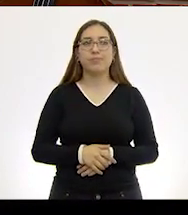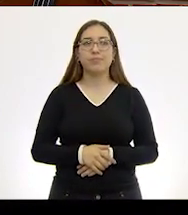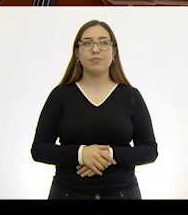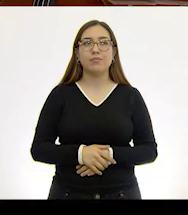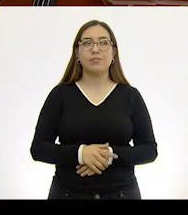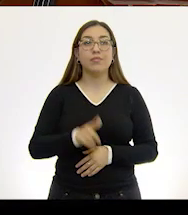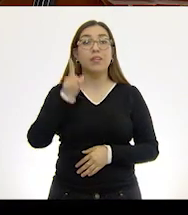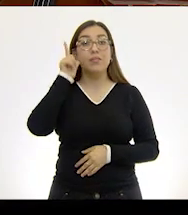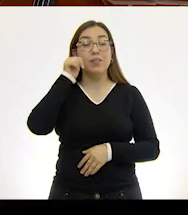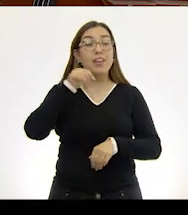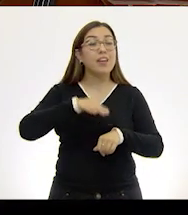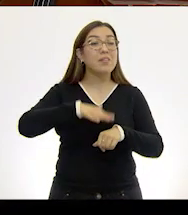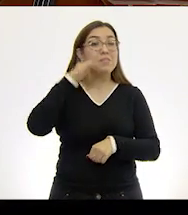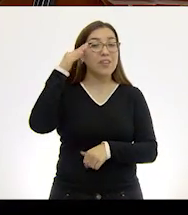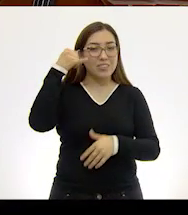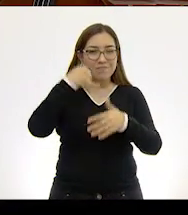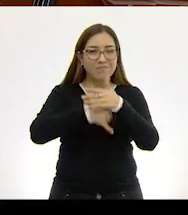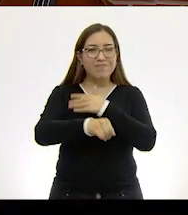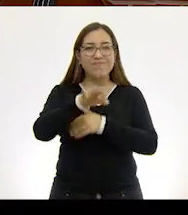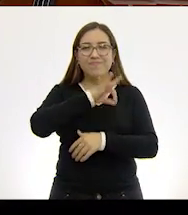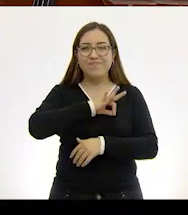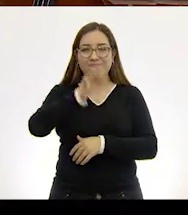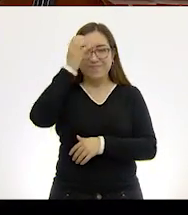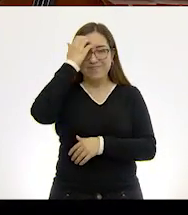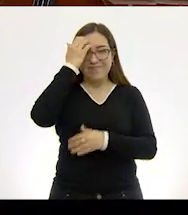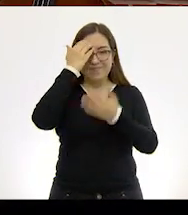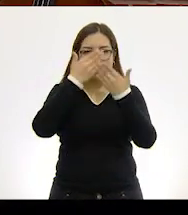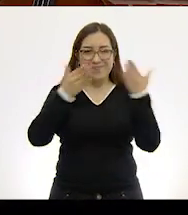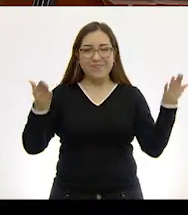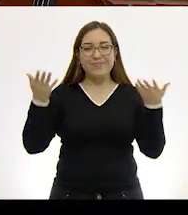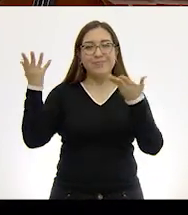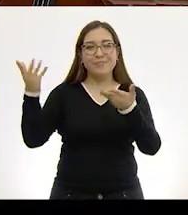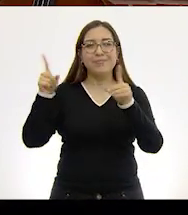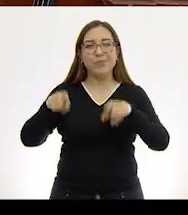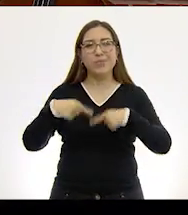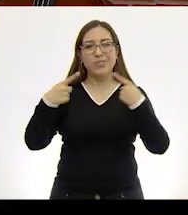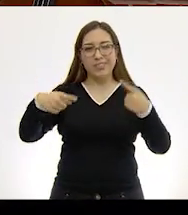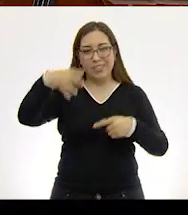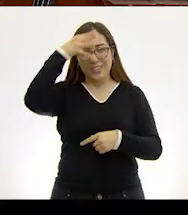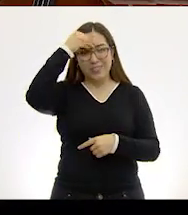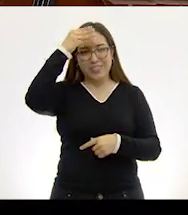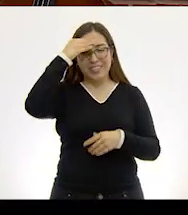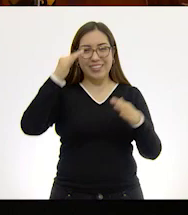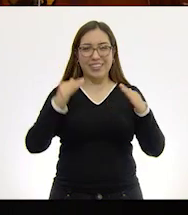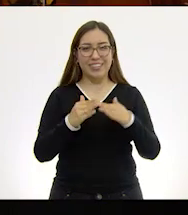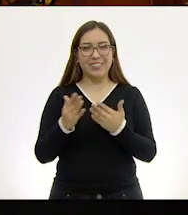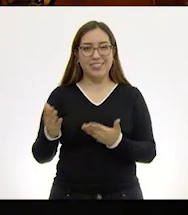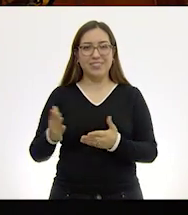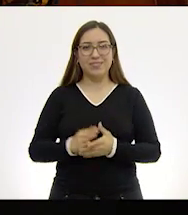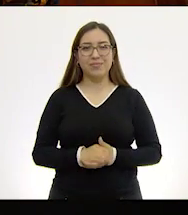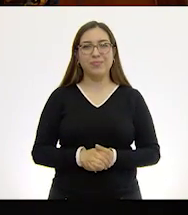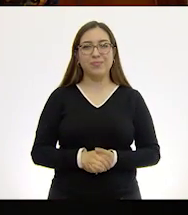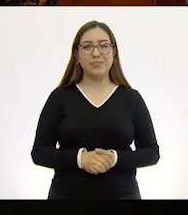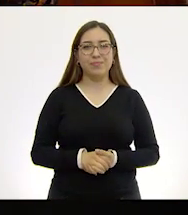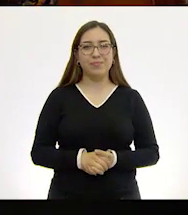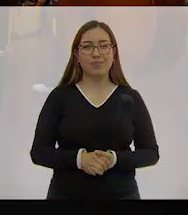mañana más, pero no mejor, porque es imposible. Aquí, en Aprende Música en Casa. Adelante.